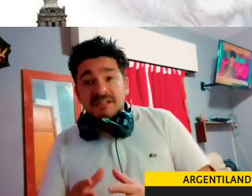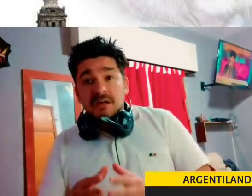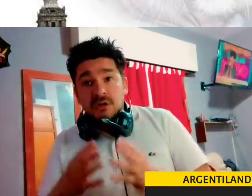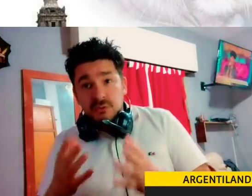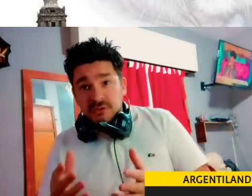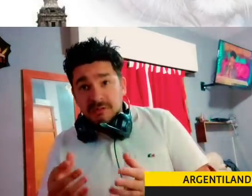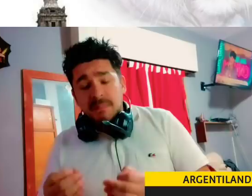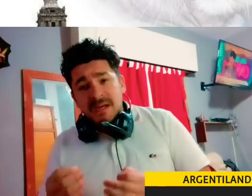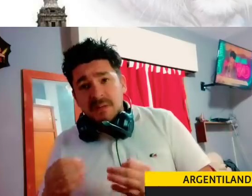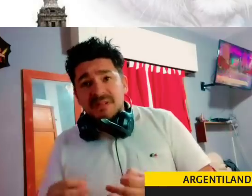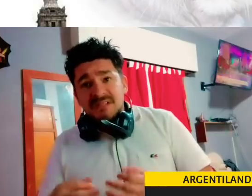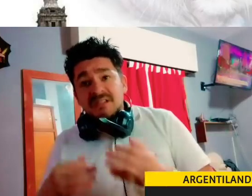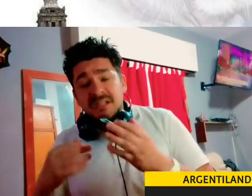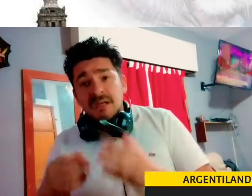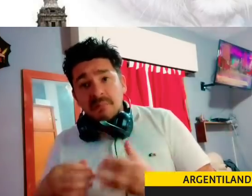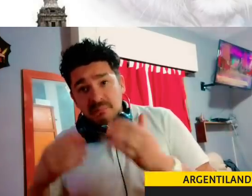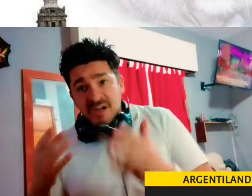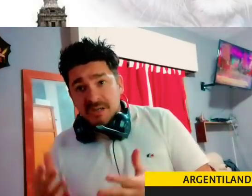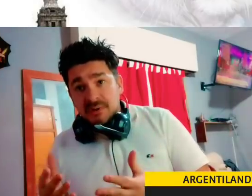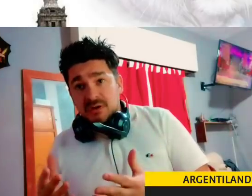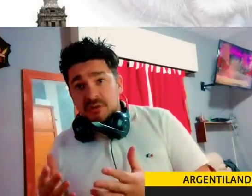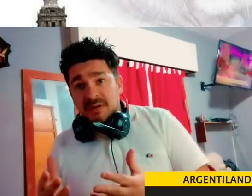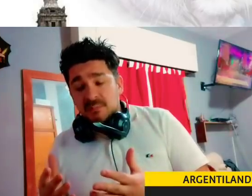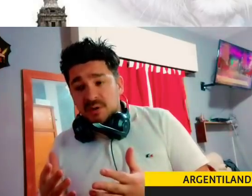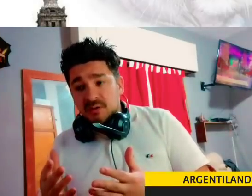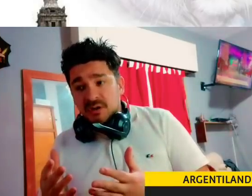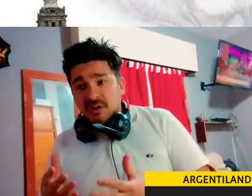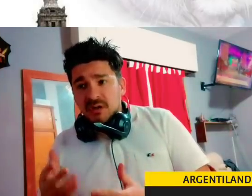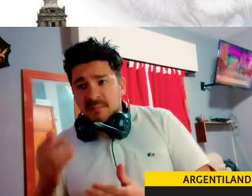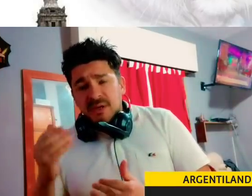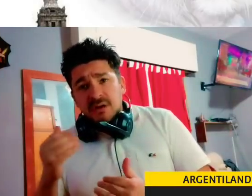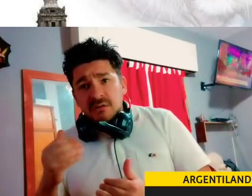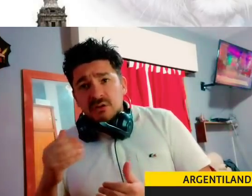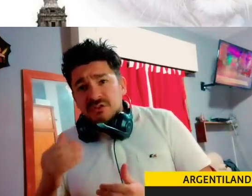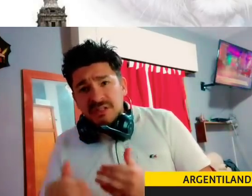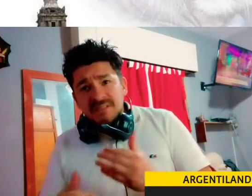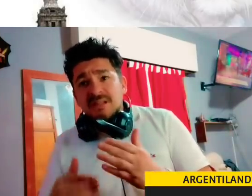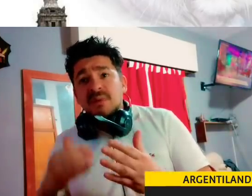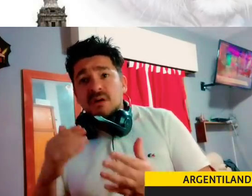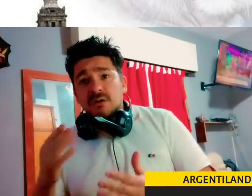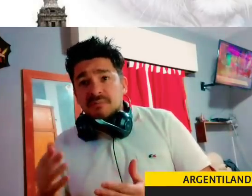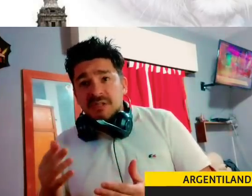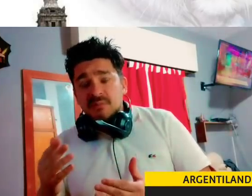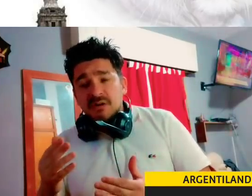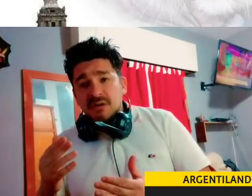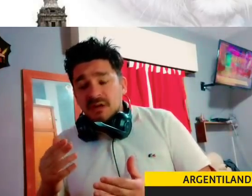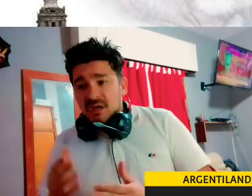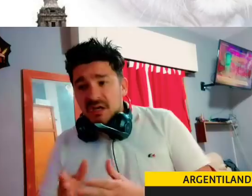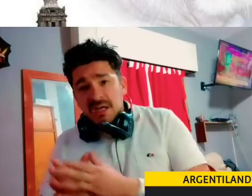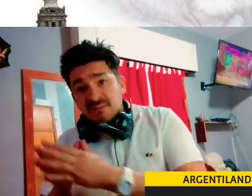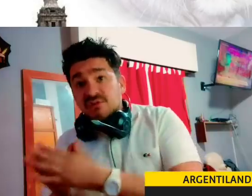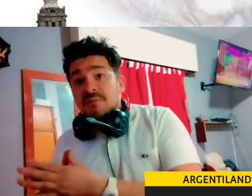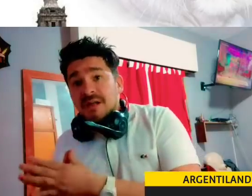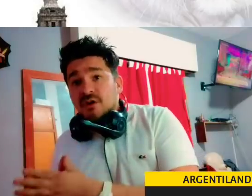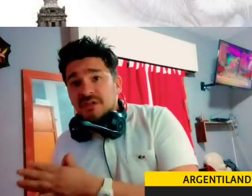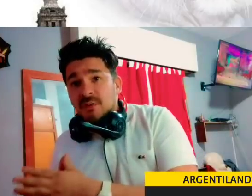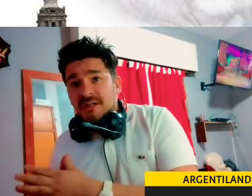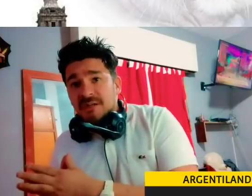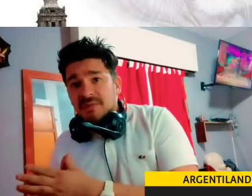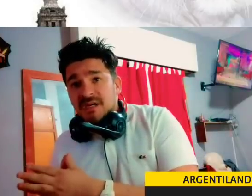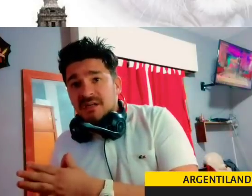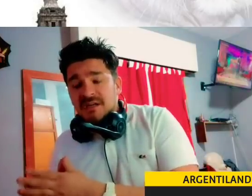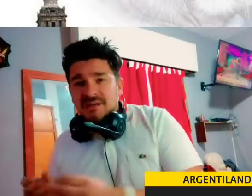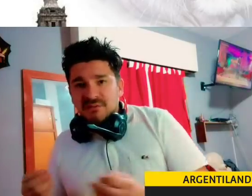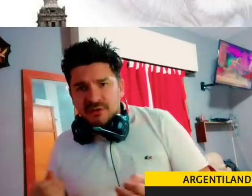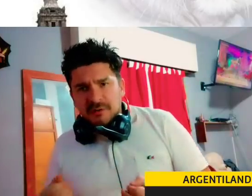que sea una crítica constructiva para que el presidente vaya mejorando para el pueblo. Pero no sigan siempre con lo mismo. Informen las